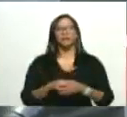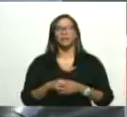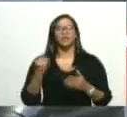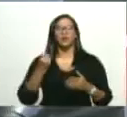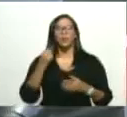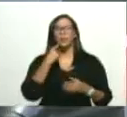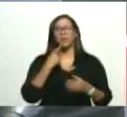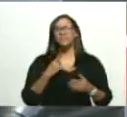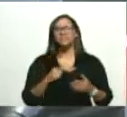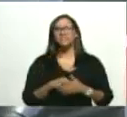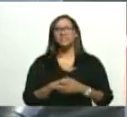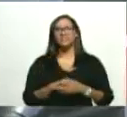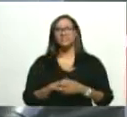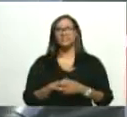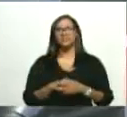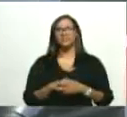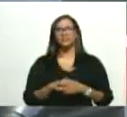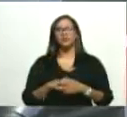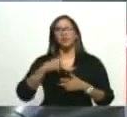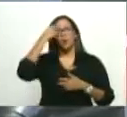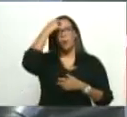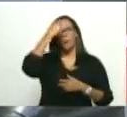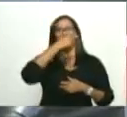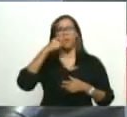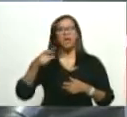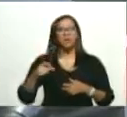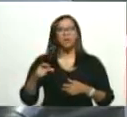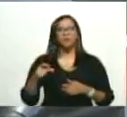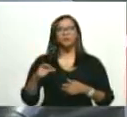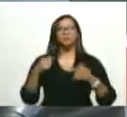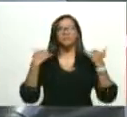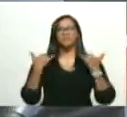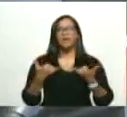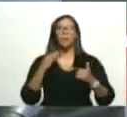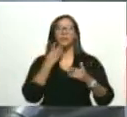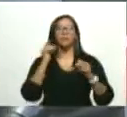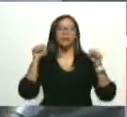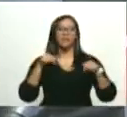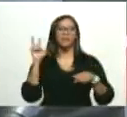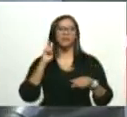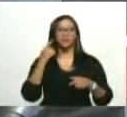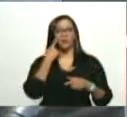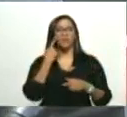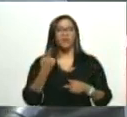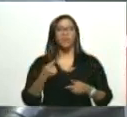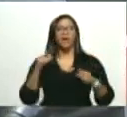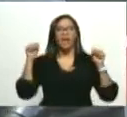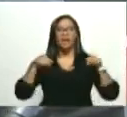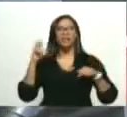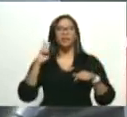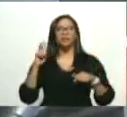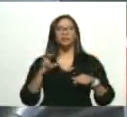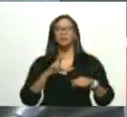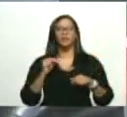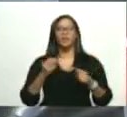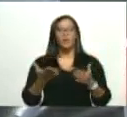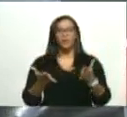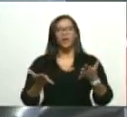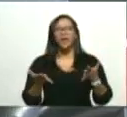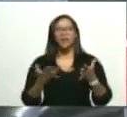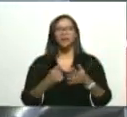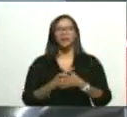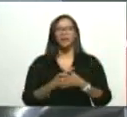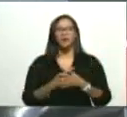decía Stephanie, ¿no? Los pueblos, ya por lo menos aquí en Venezuela lo vemos, ¿no? Aquí en Venezuela no gana